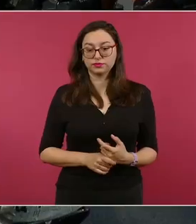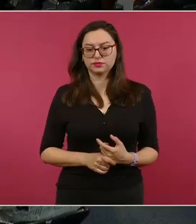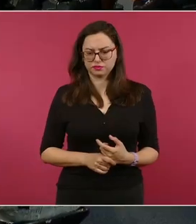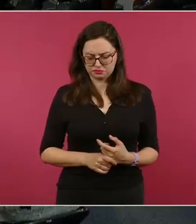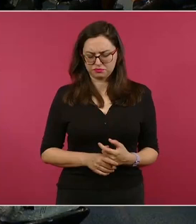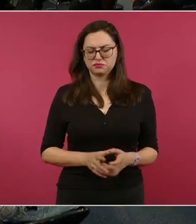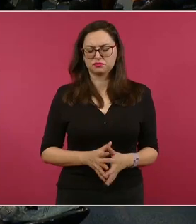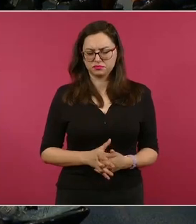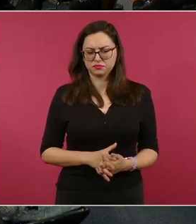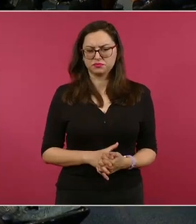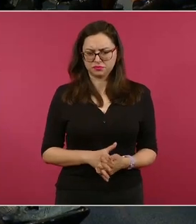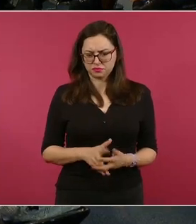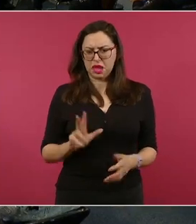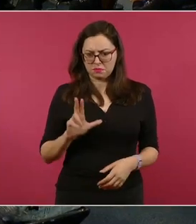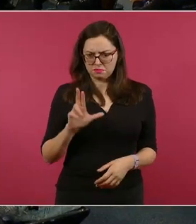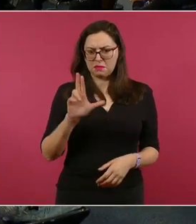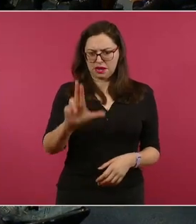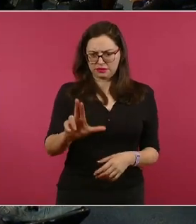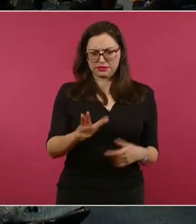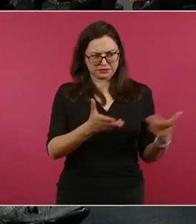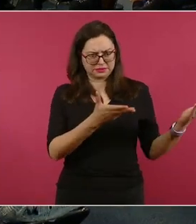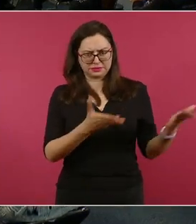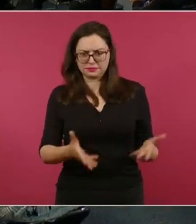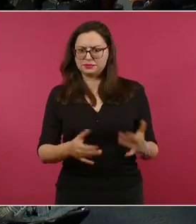Sí, que nos hable de eso,